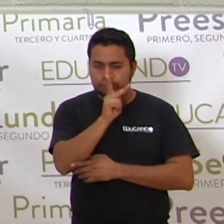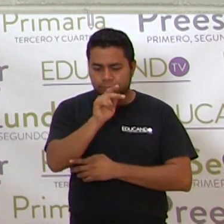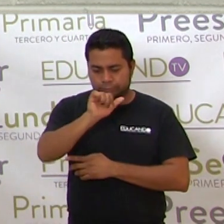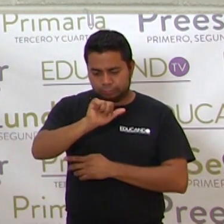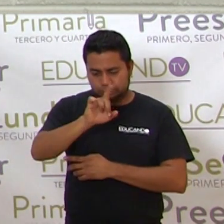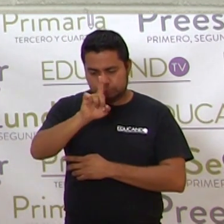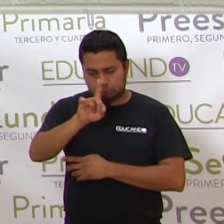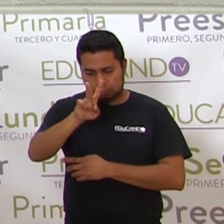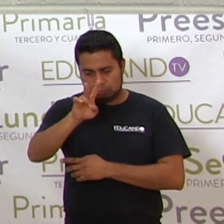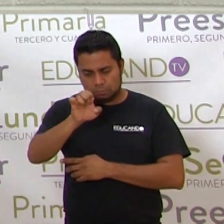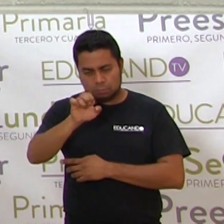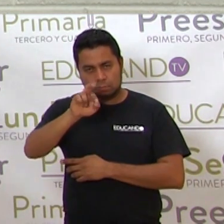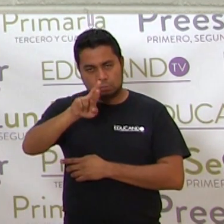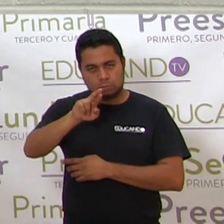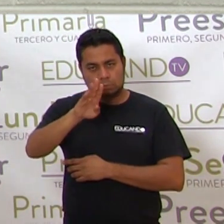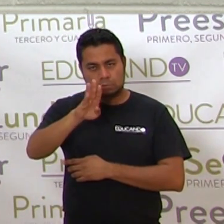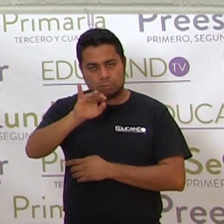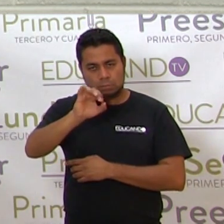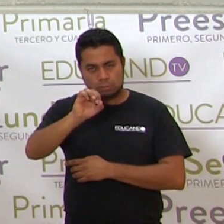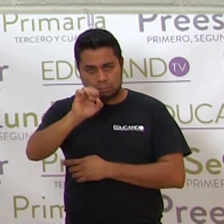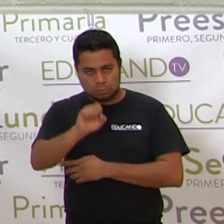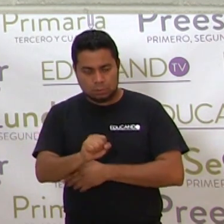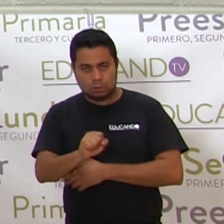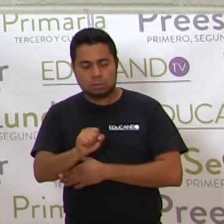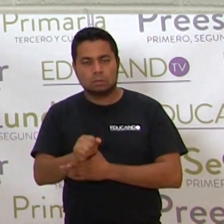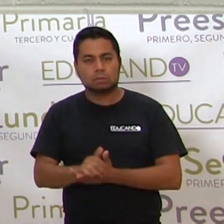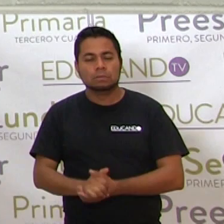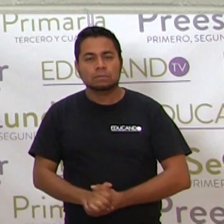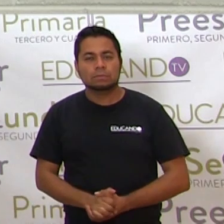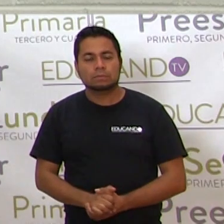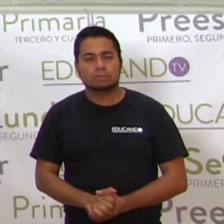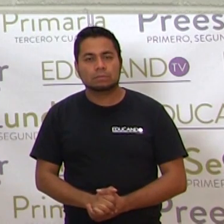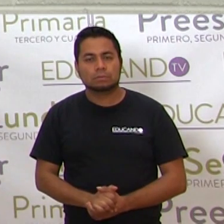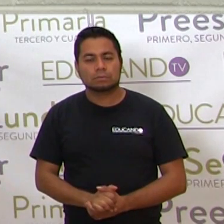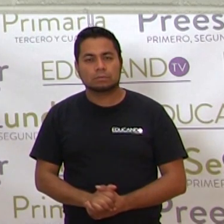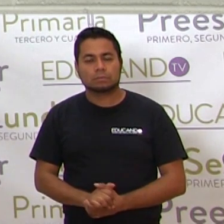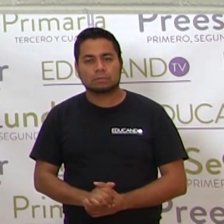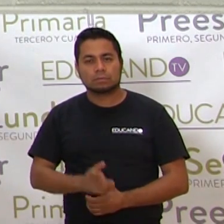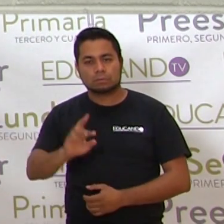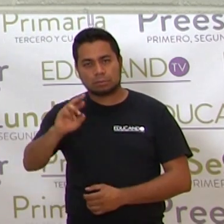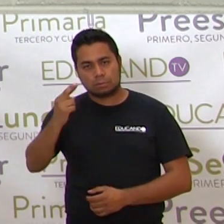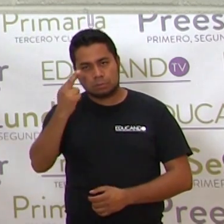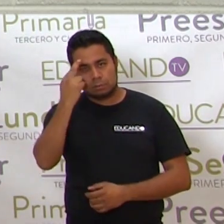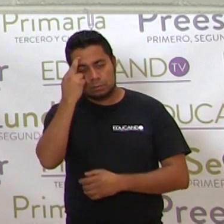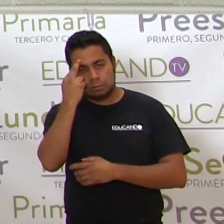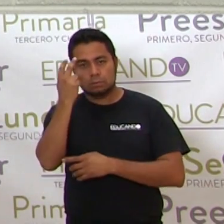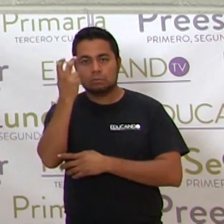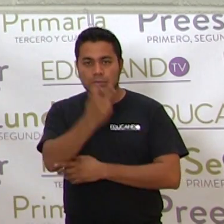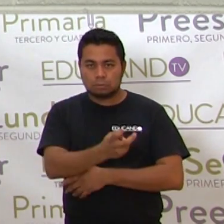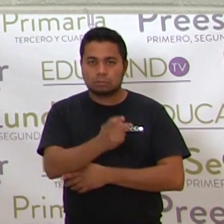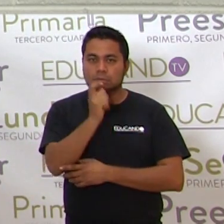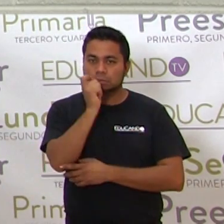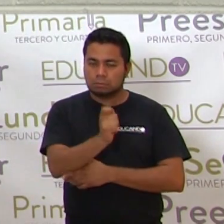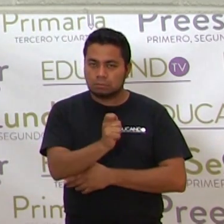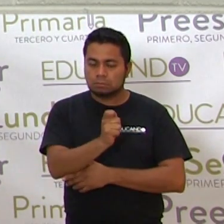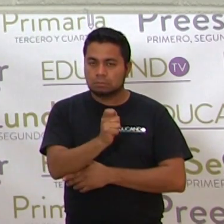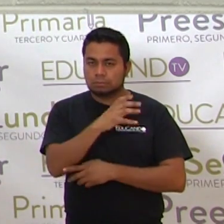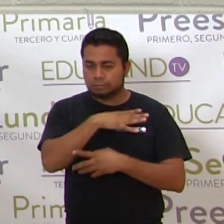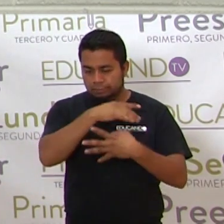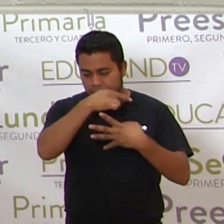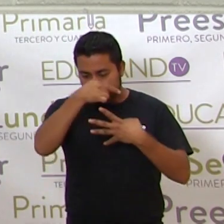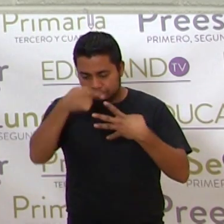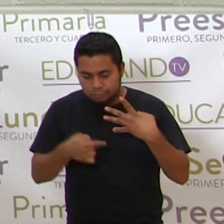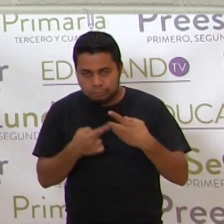adverbios, ¿bien? Los adverbios, recuerda que van a ser de, mucha